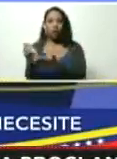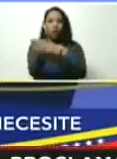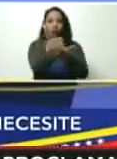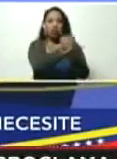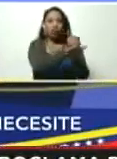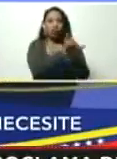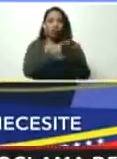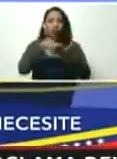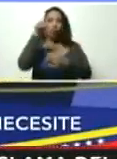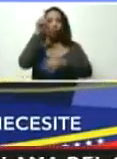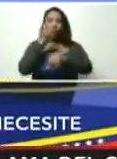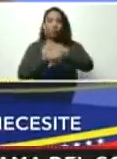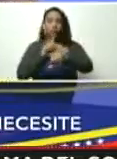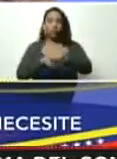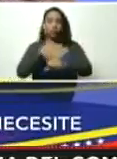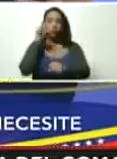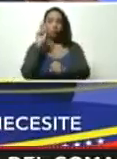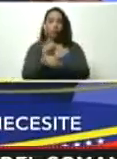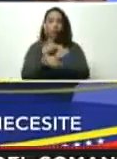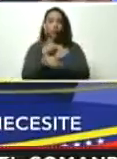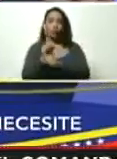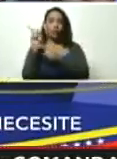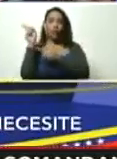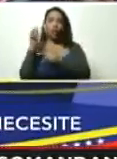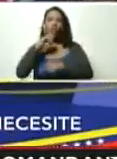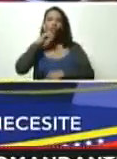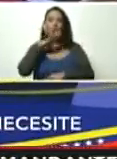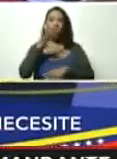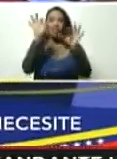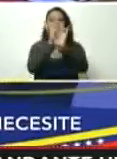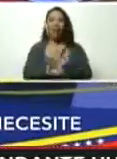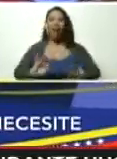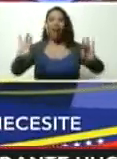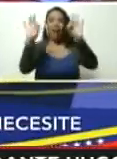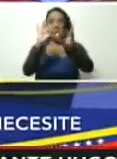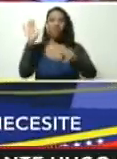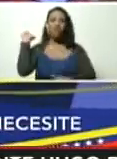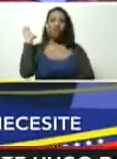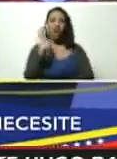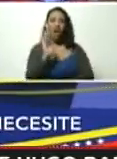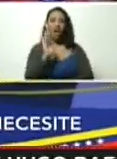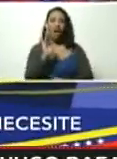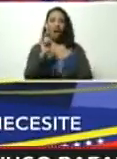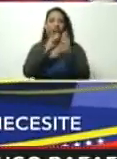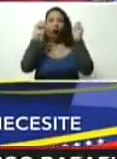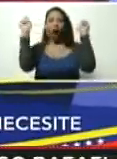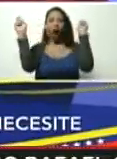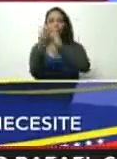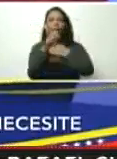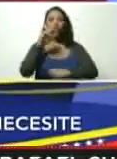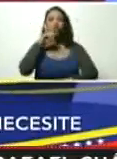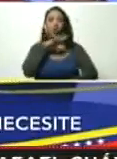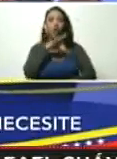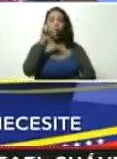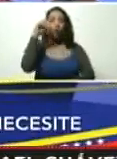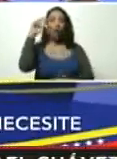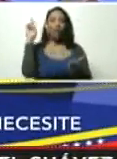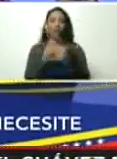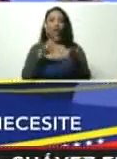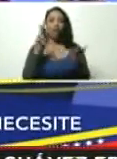un momento único y lo deja para la historia. Que nadie venga a tergiversar la historia de una realidad